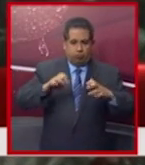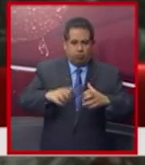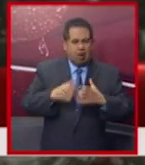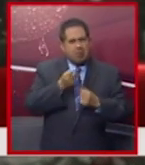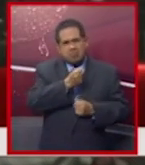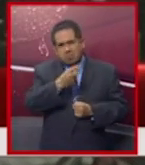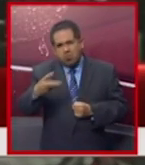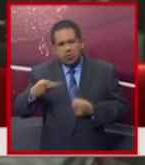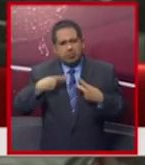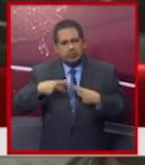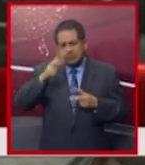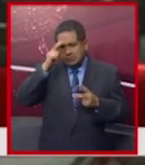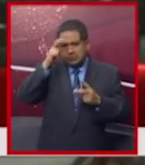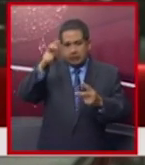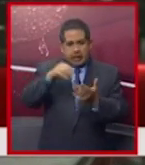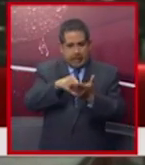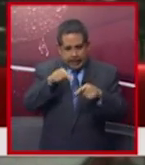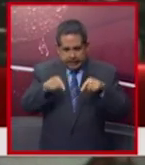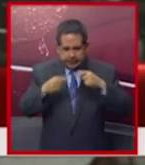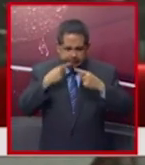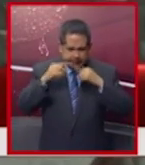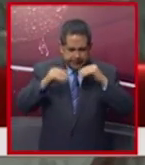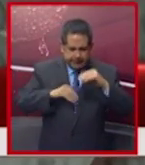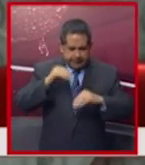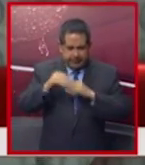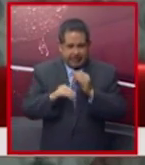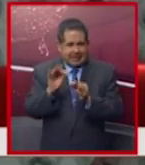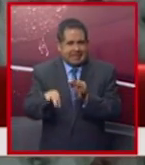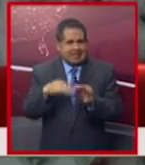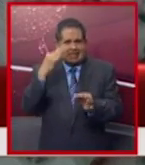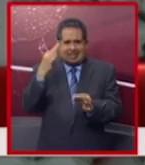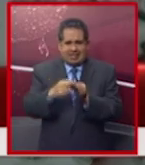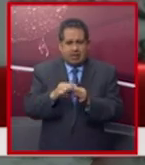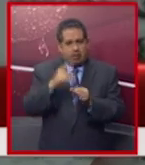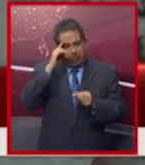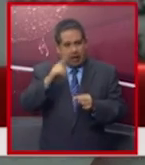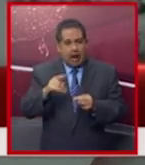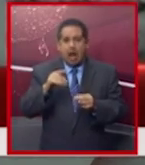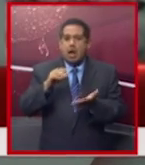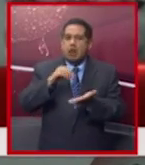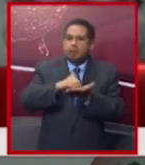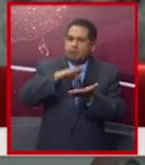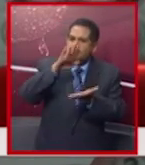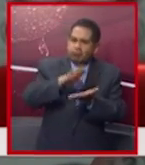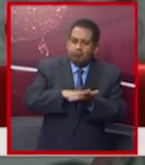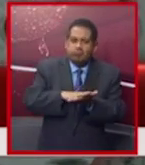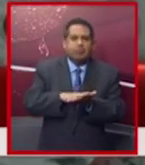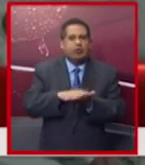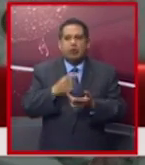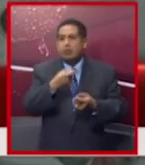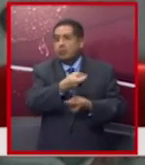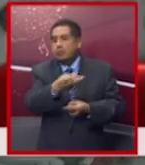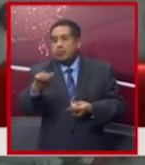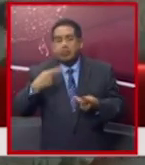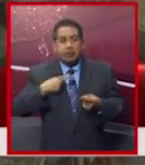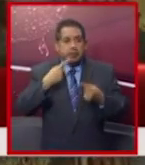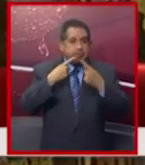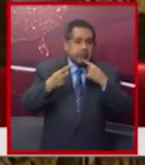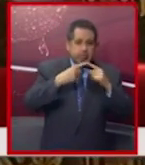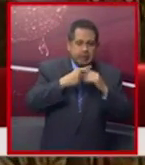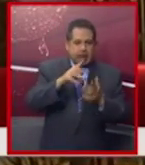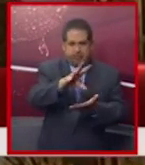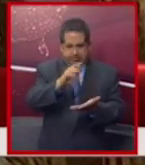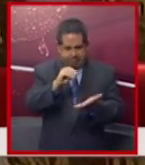miles de mexicanos, la conclusión de la gesta revolucionaria en un producto legislativo que validó las demandas de aquella